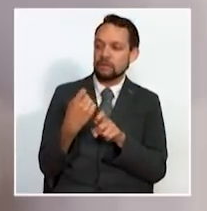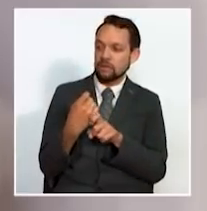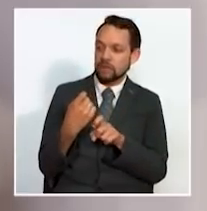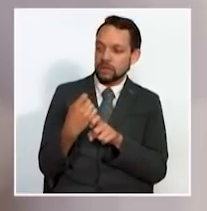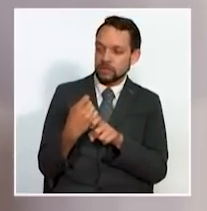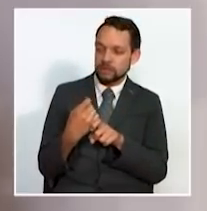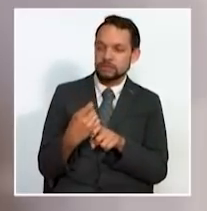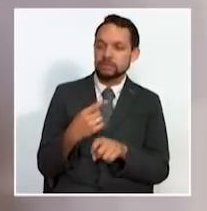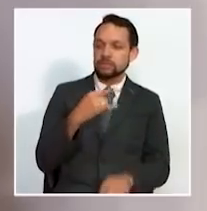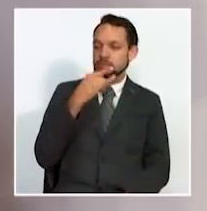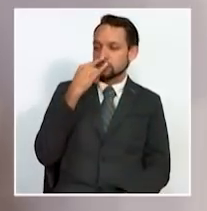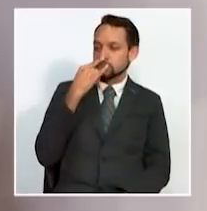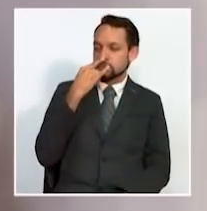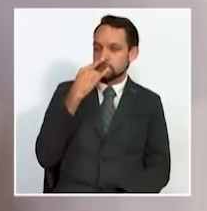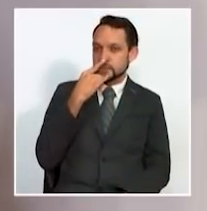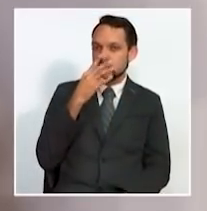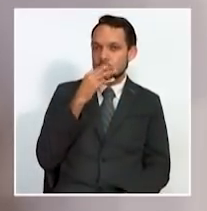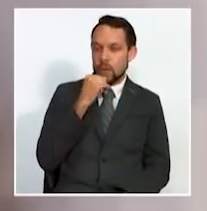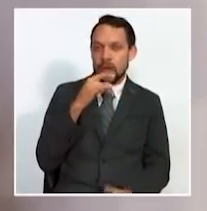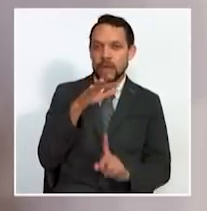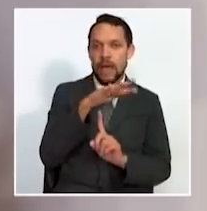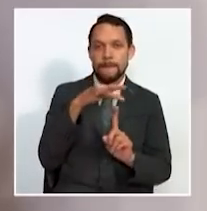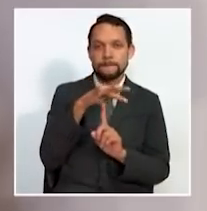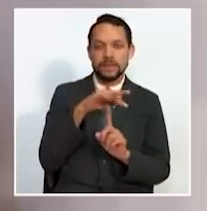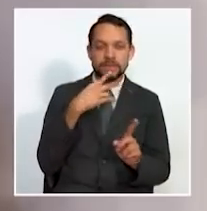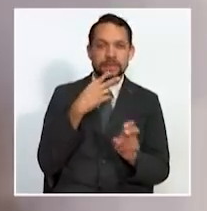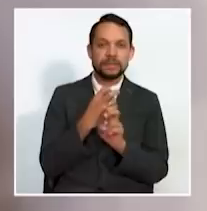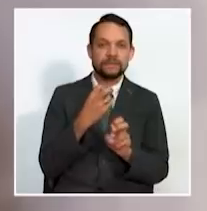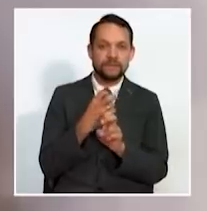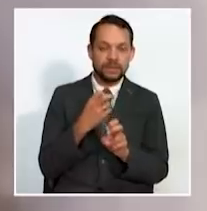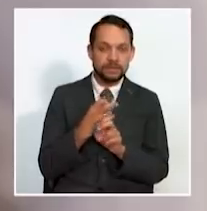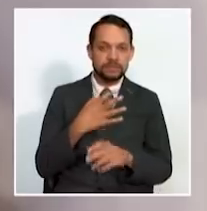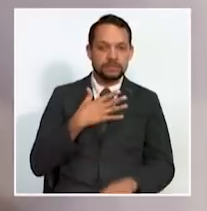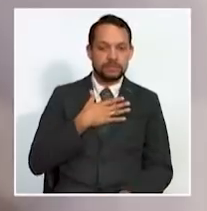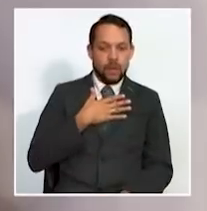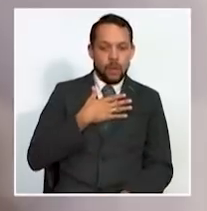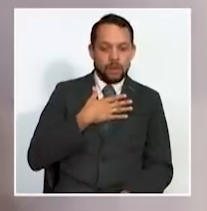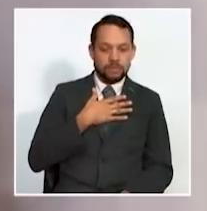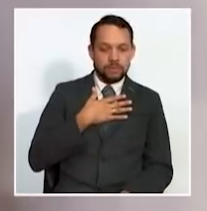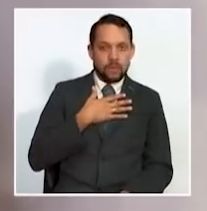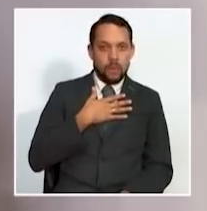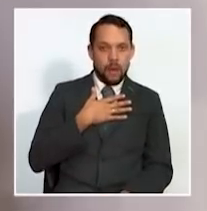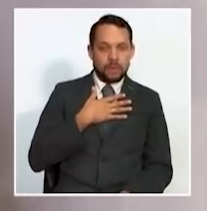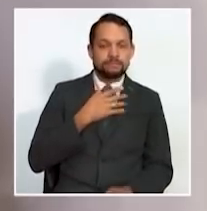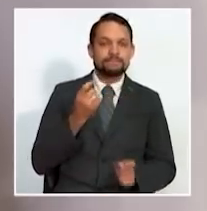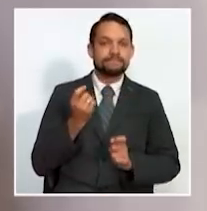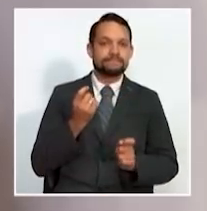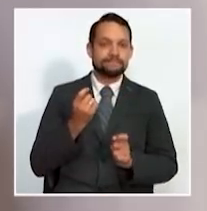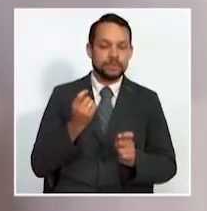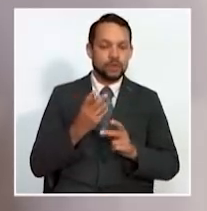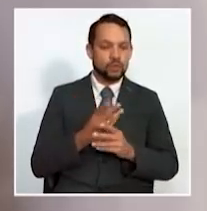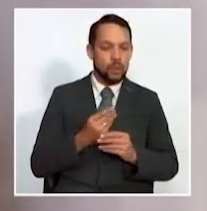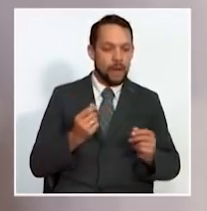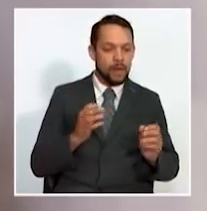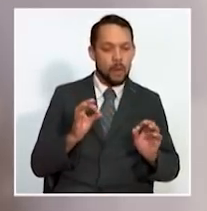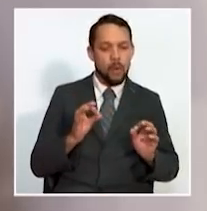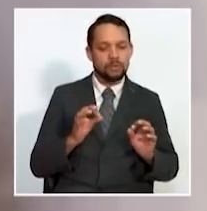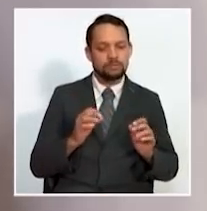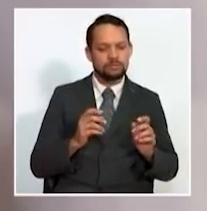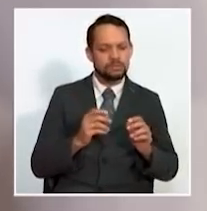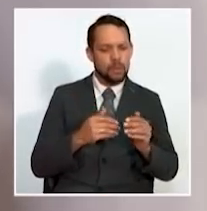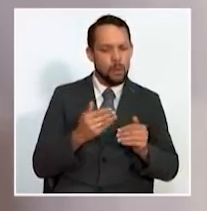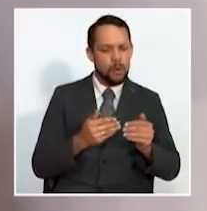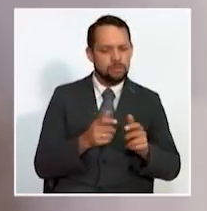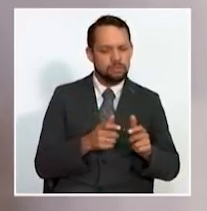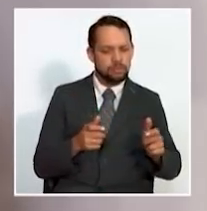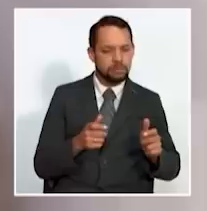no oxigene bien. Encontramos un asma que puede ser leve, moderada o severa. La leve es aquella persona que puede tener